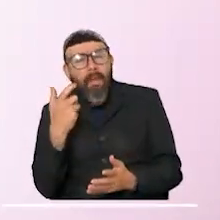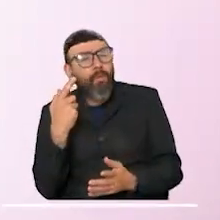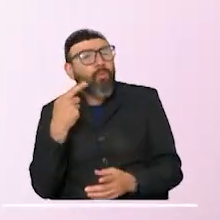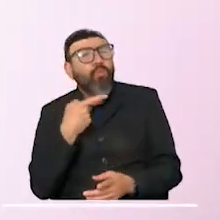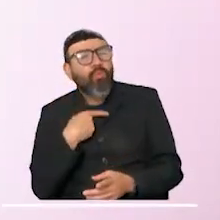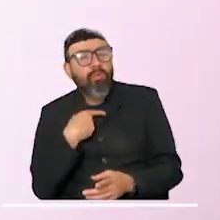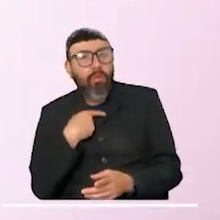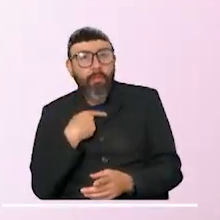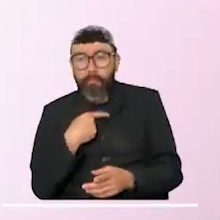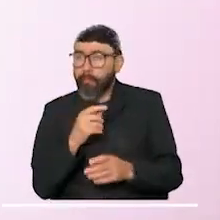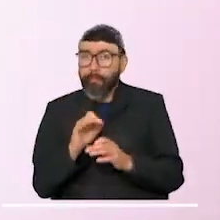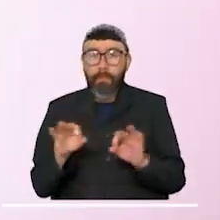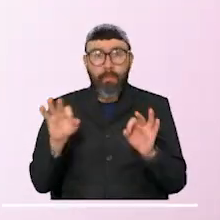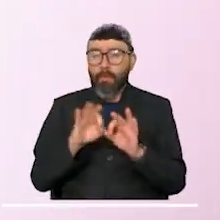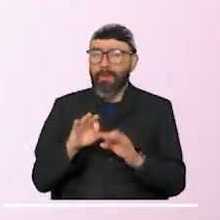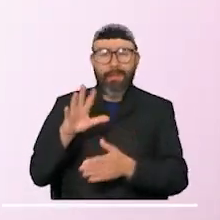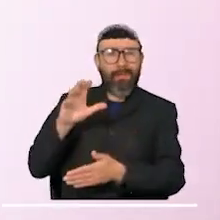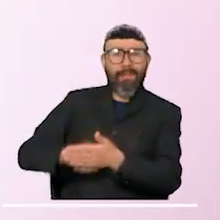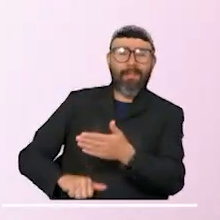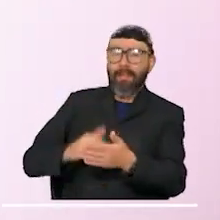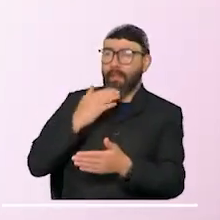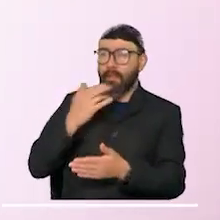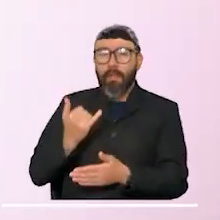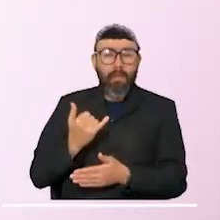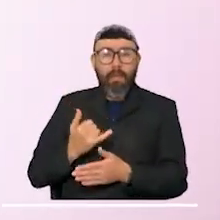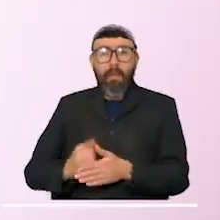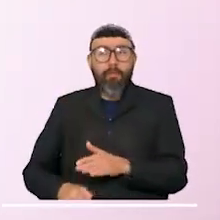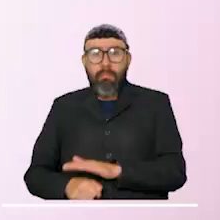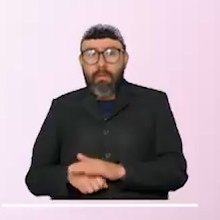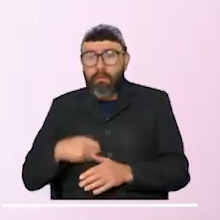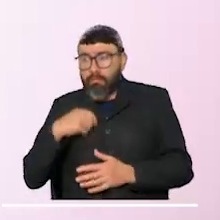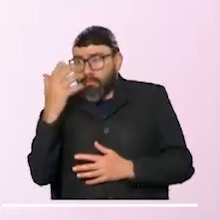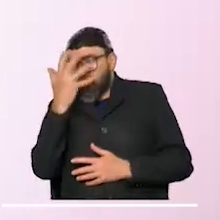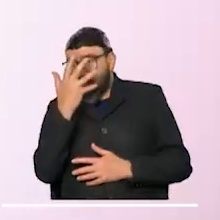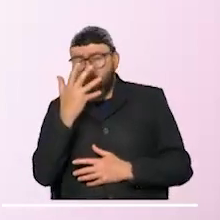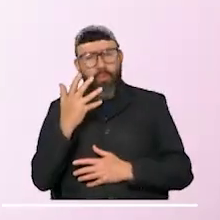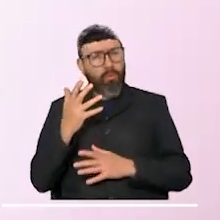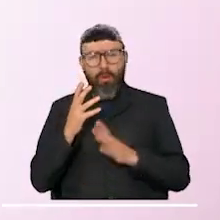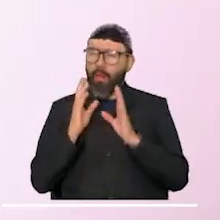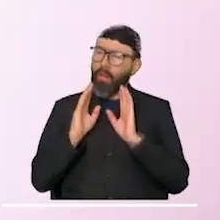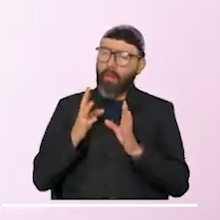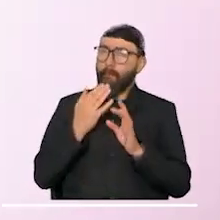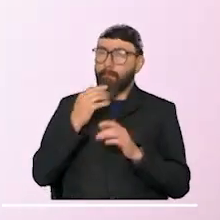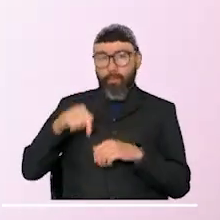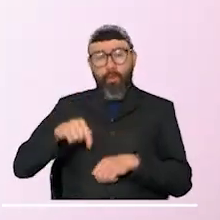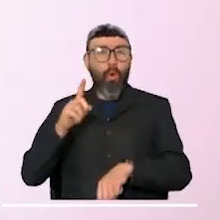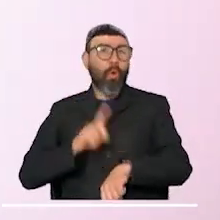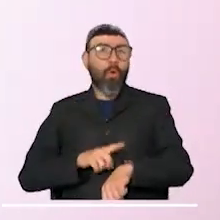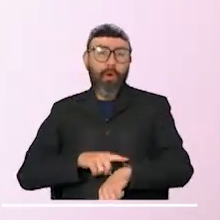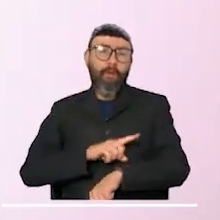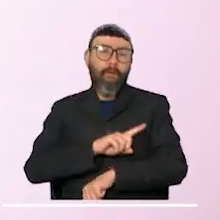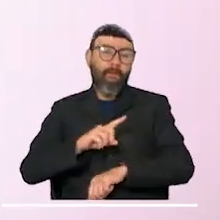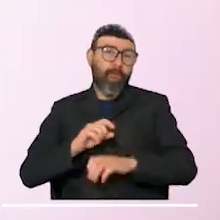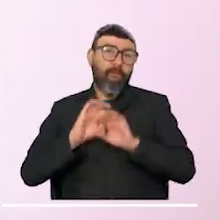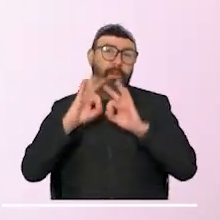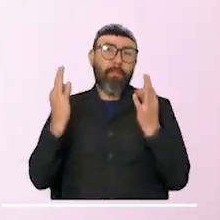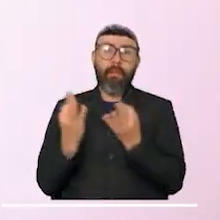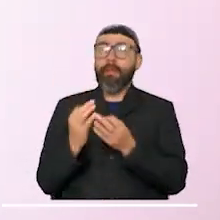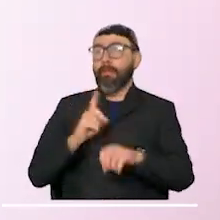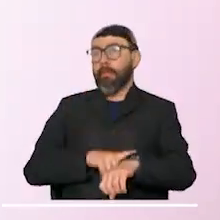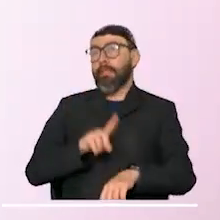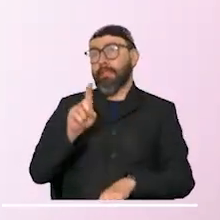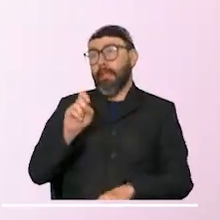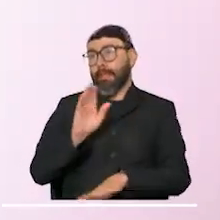lo que decíamos ahorita los tabús tener la posibilidad de charlarlo digamos que esto es un horario familiar porque son las seis de la tarde pero